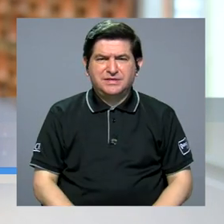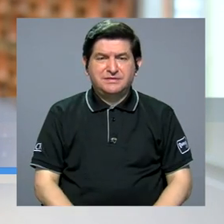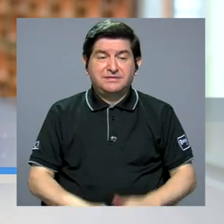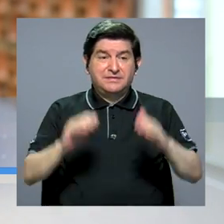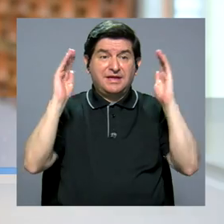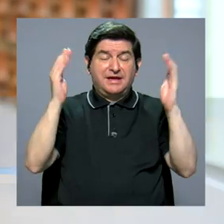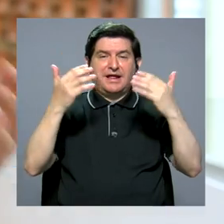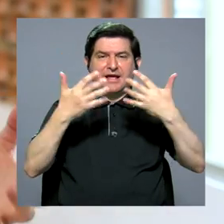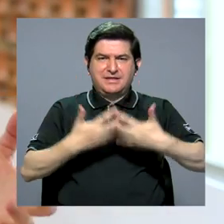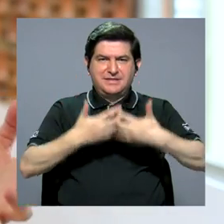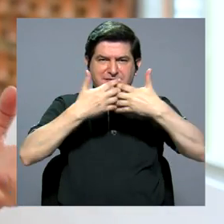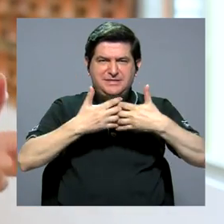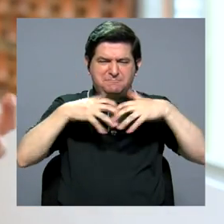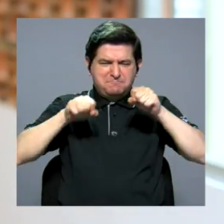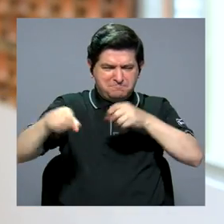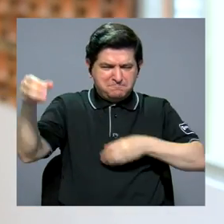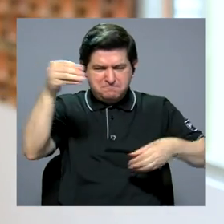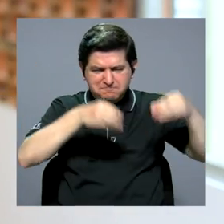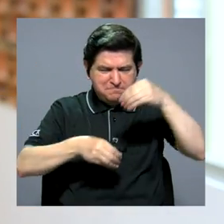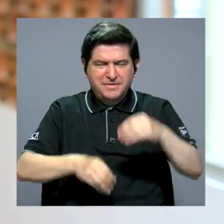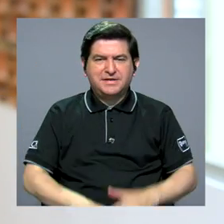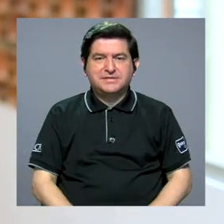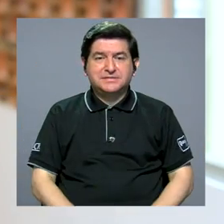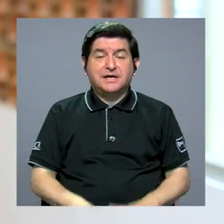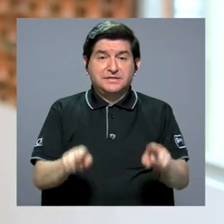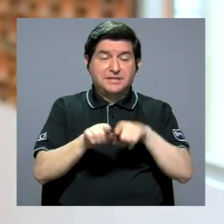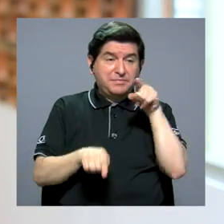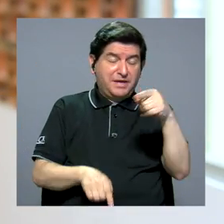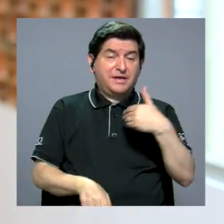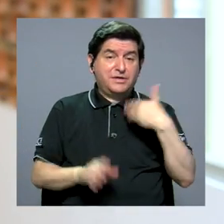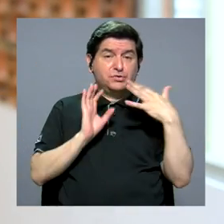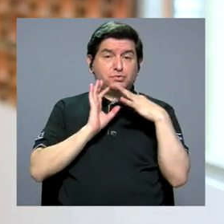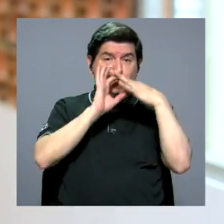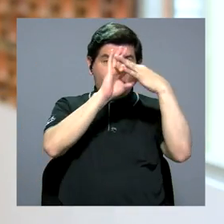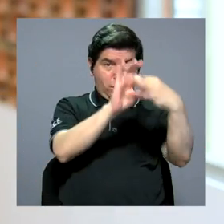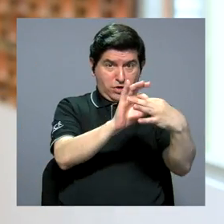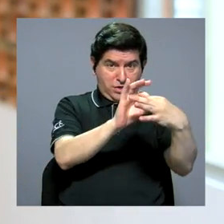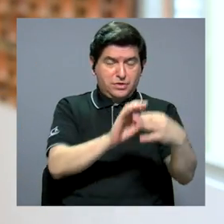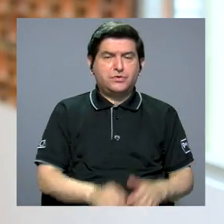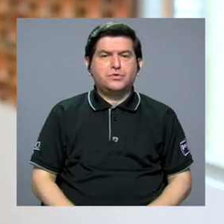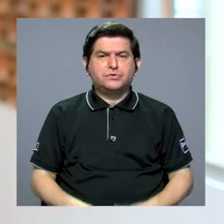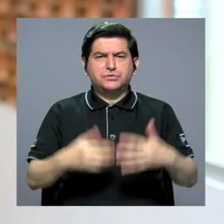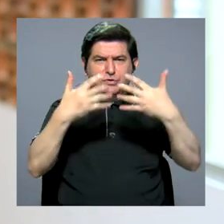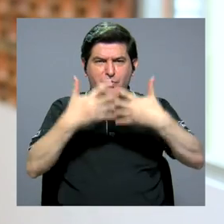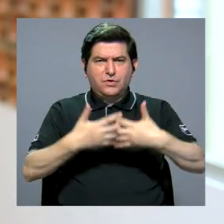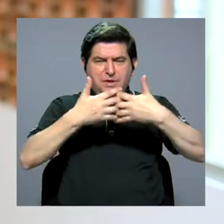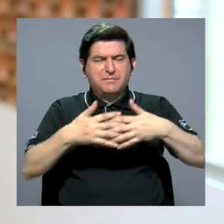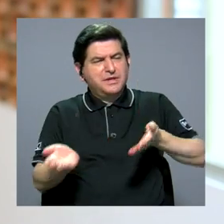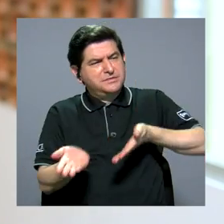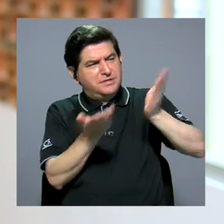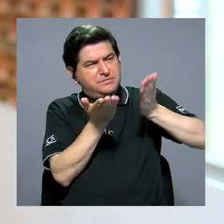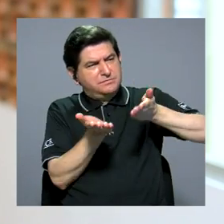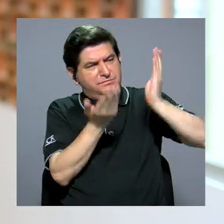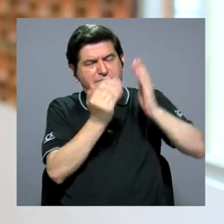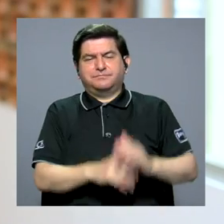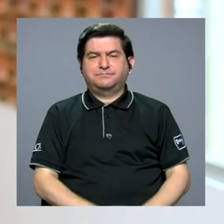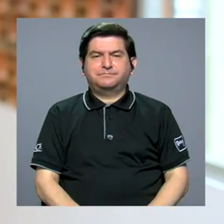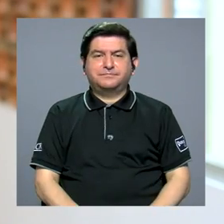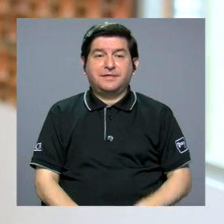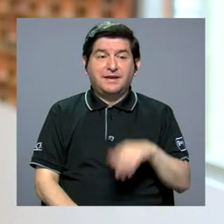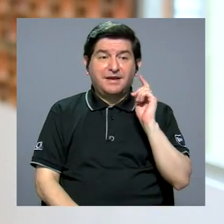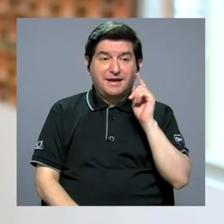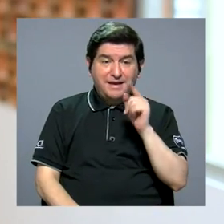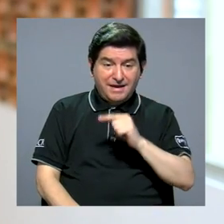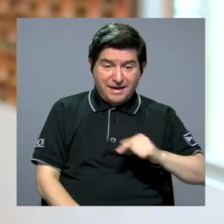hay las grandes compañías de supermercados y también ellos tienen vínculo con las cadenas de exportación y demás,